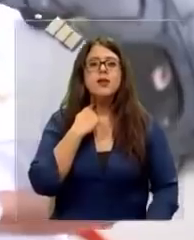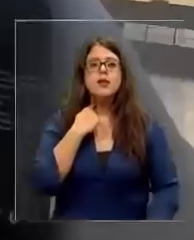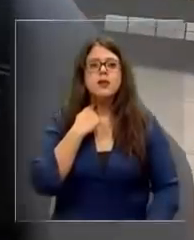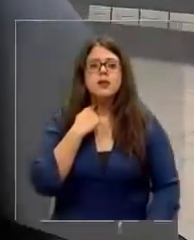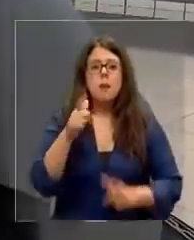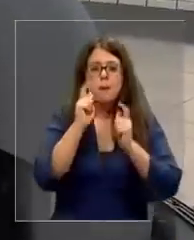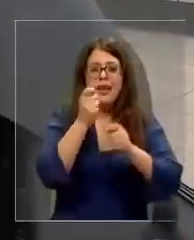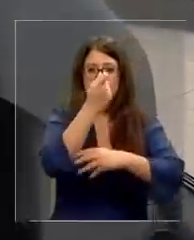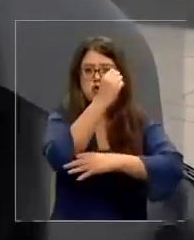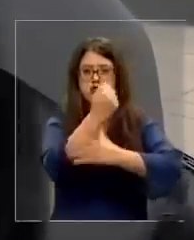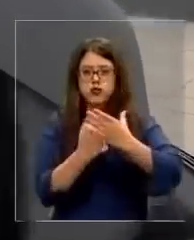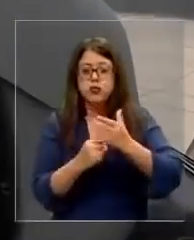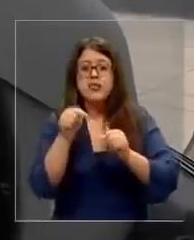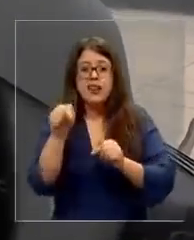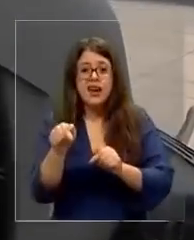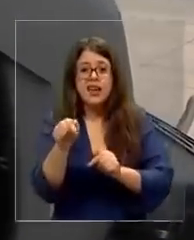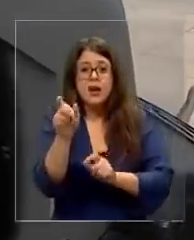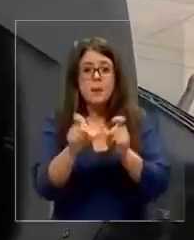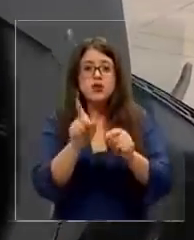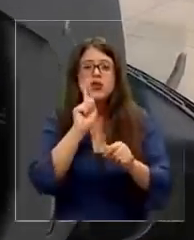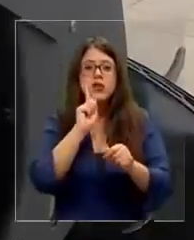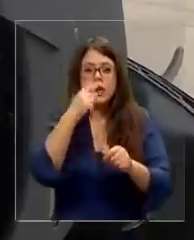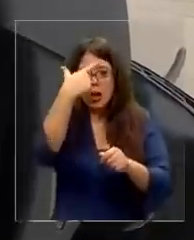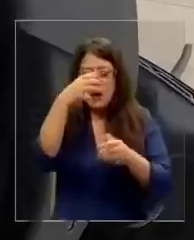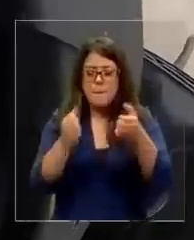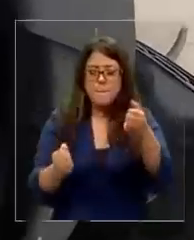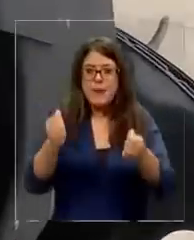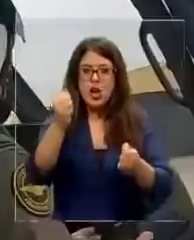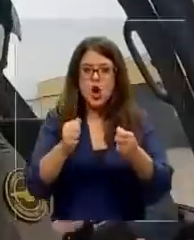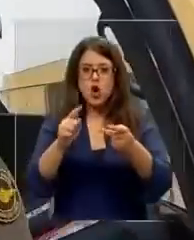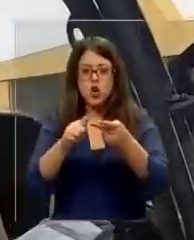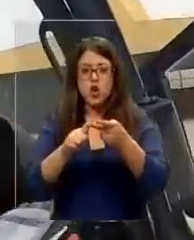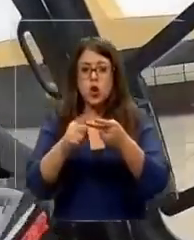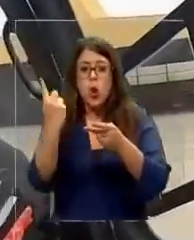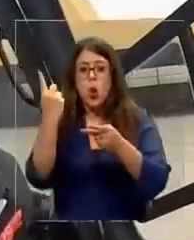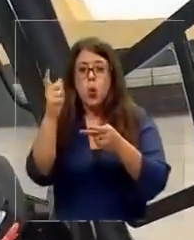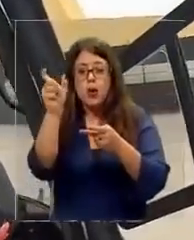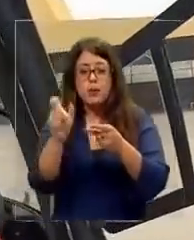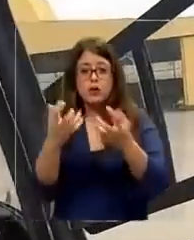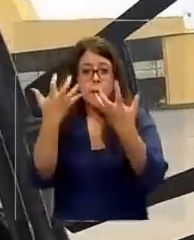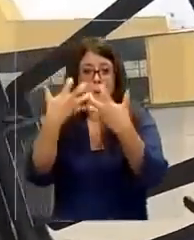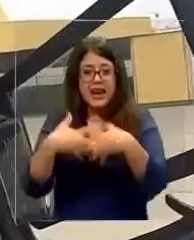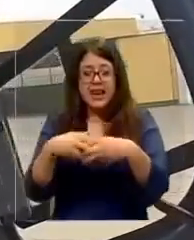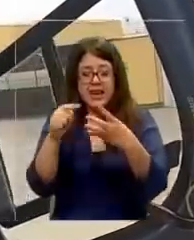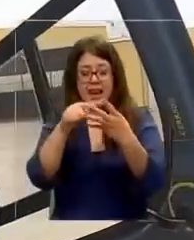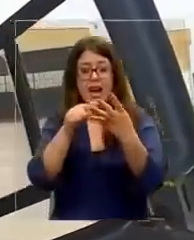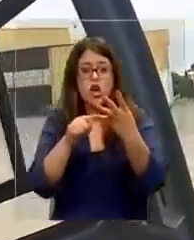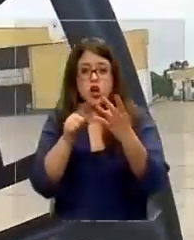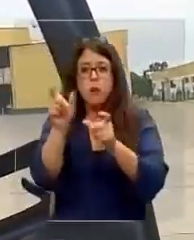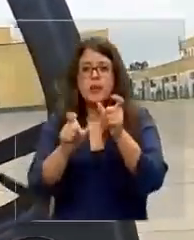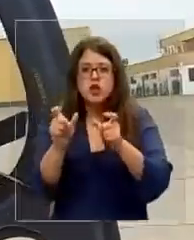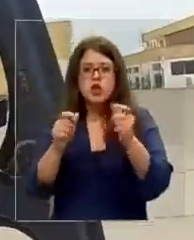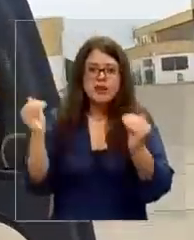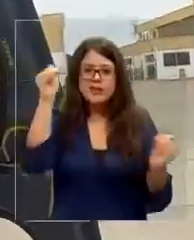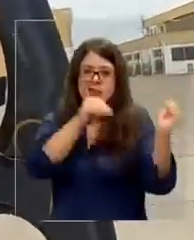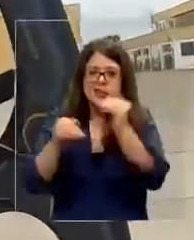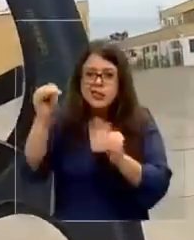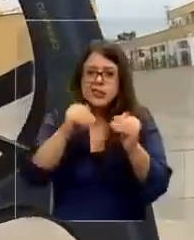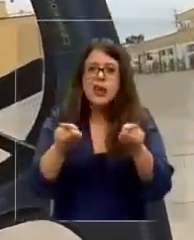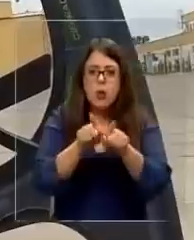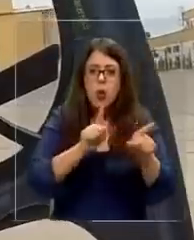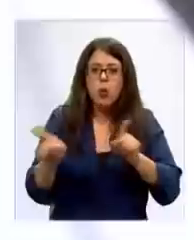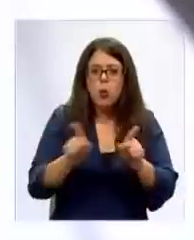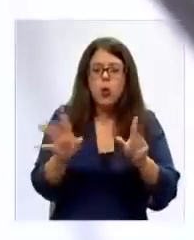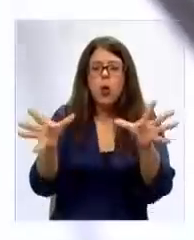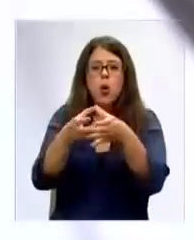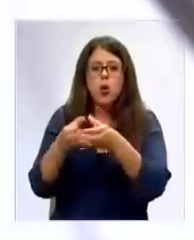inmersión. La tripulación está compuesta por el piloto, un mecánico y dos nadadores de rescate, los que van coordinados con los equipos